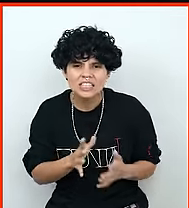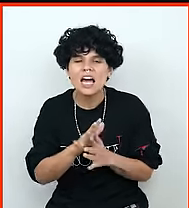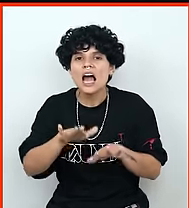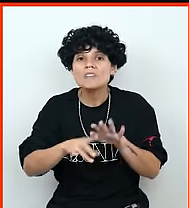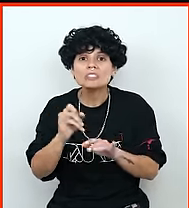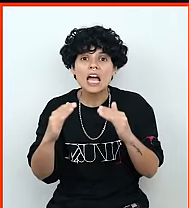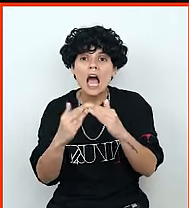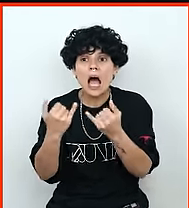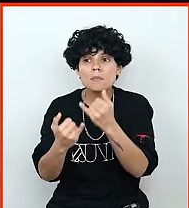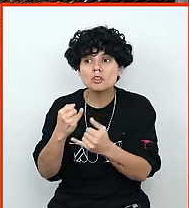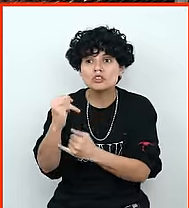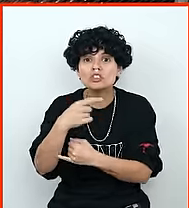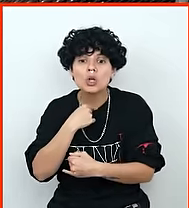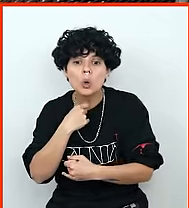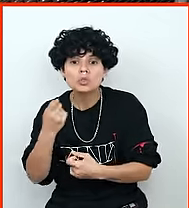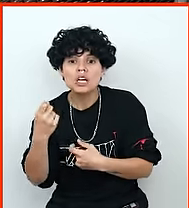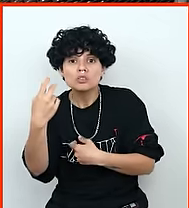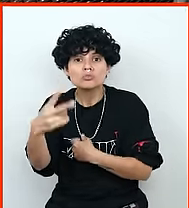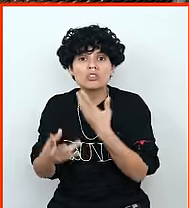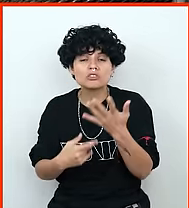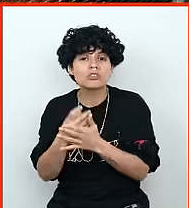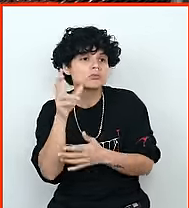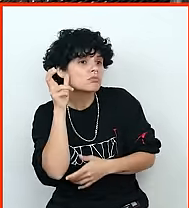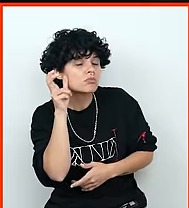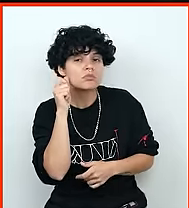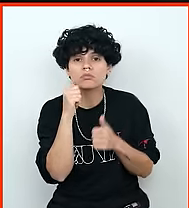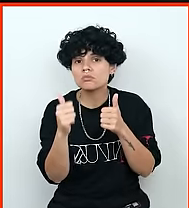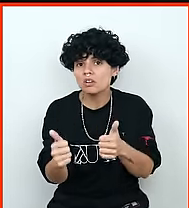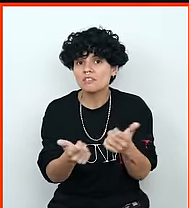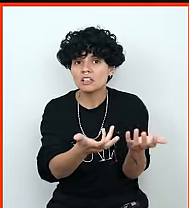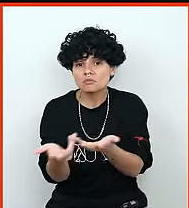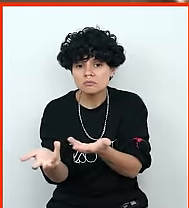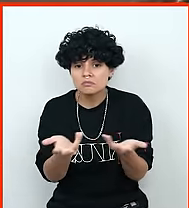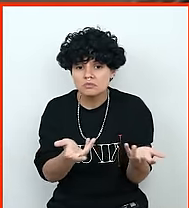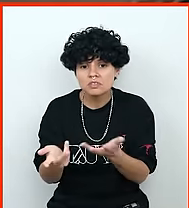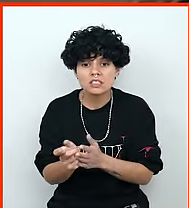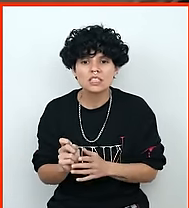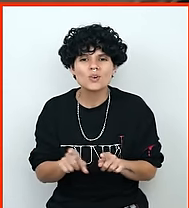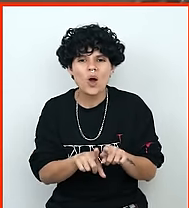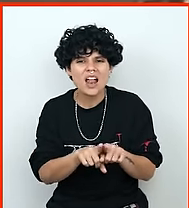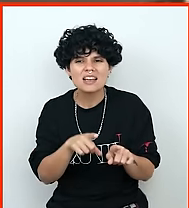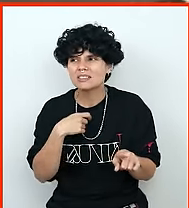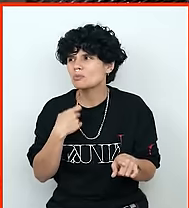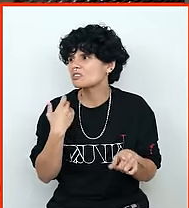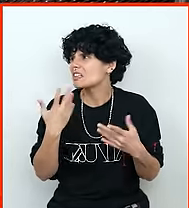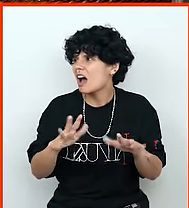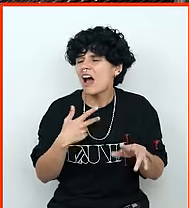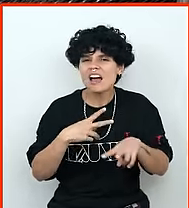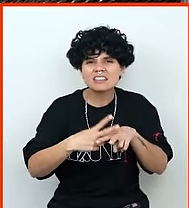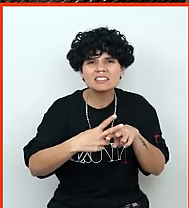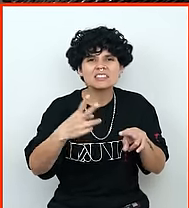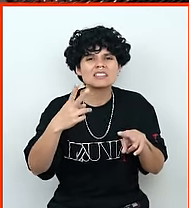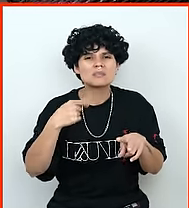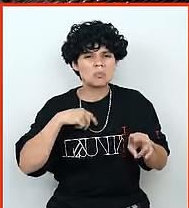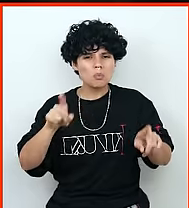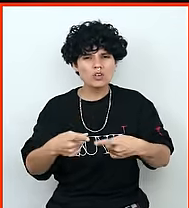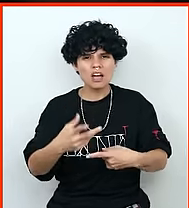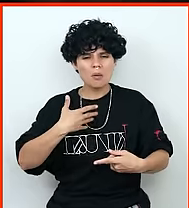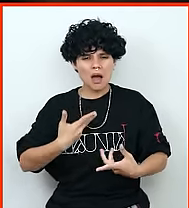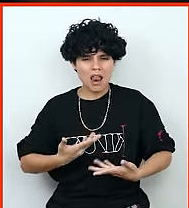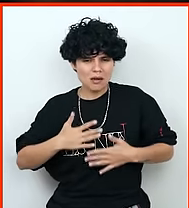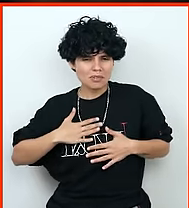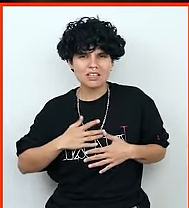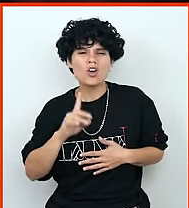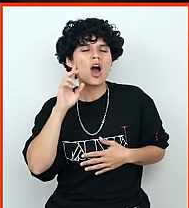están escuchando sus temas y está todo bien. Pero si tú vas a mi casa, nunca me vas a escuchar a mí escuchando un tema mío, no existe. Es como que ya lo hiciste y fue. Claro, porque la música yo la hago para mí, pues,